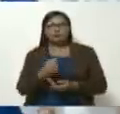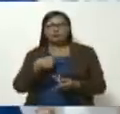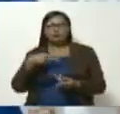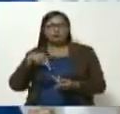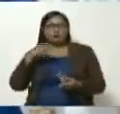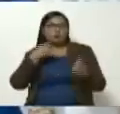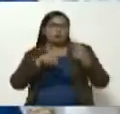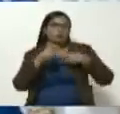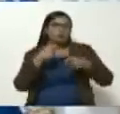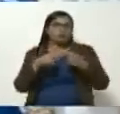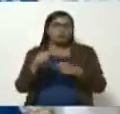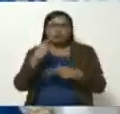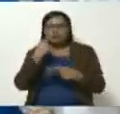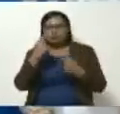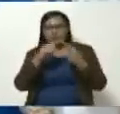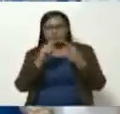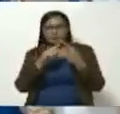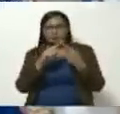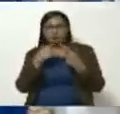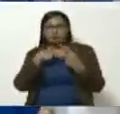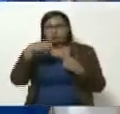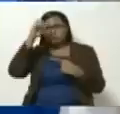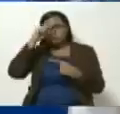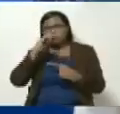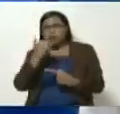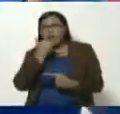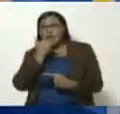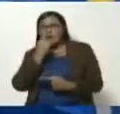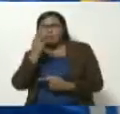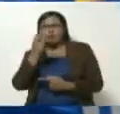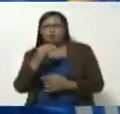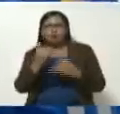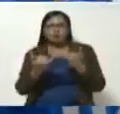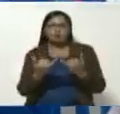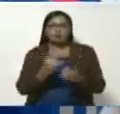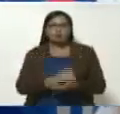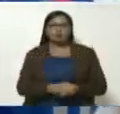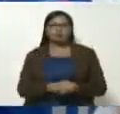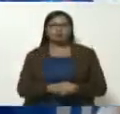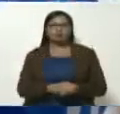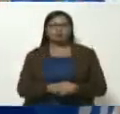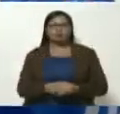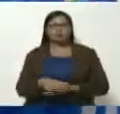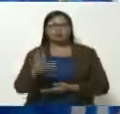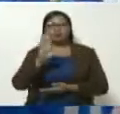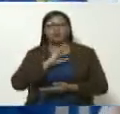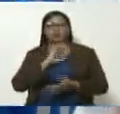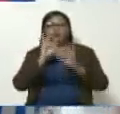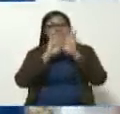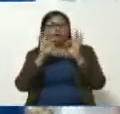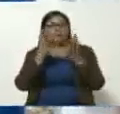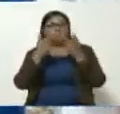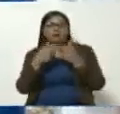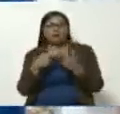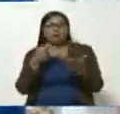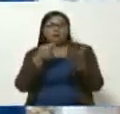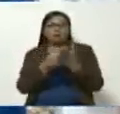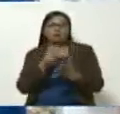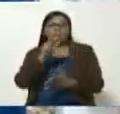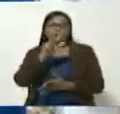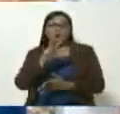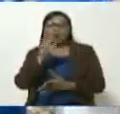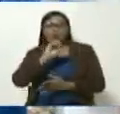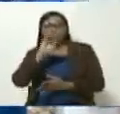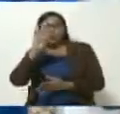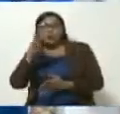negociaciones. Te voy a decir una, yo no sé si estoy equivocado en los números. Aquí hay una empresa que le pagaron casi 3, 4 millones de